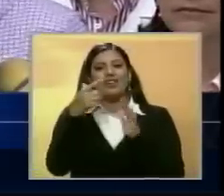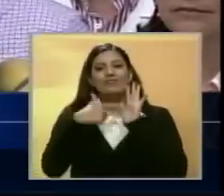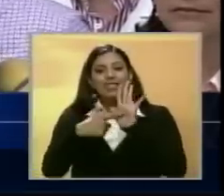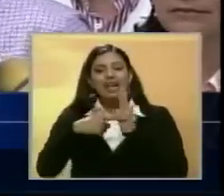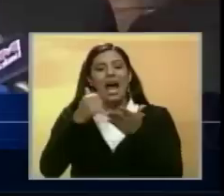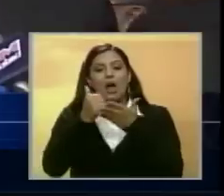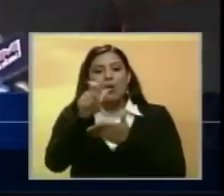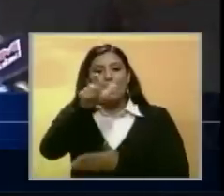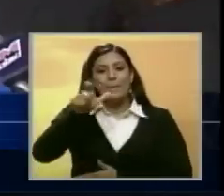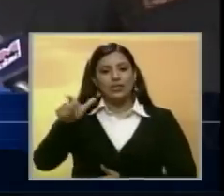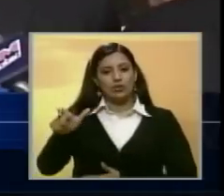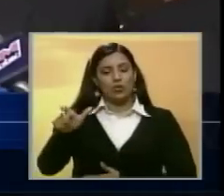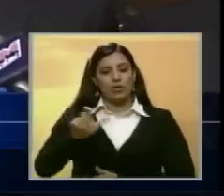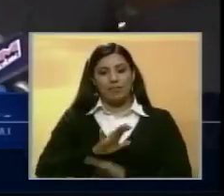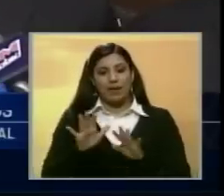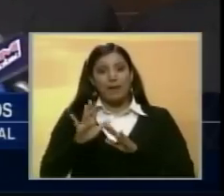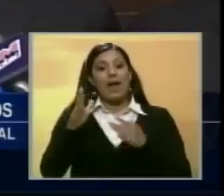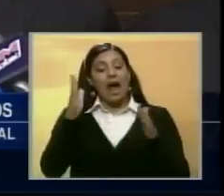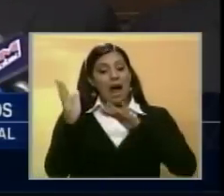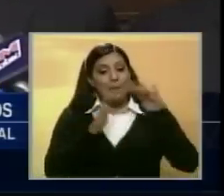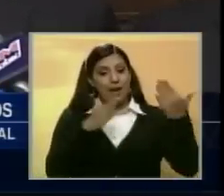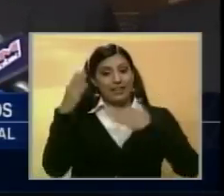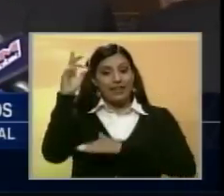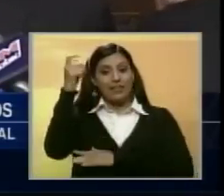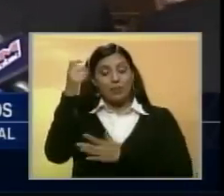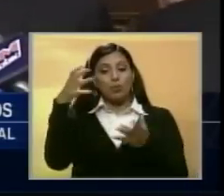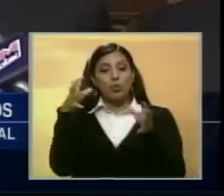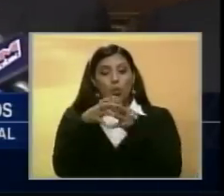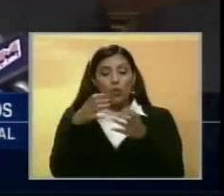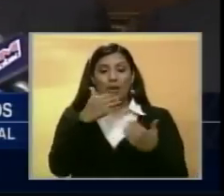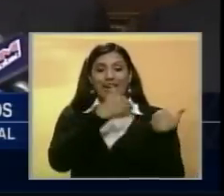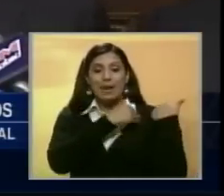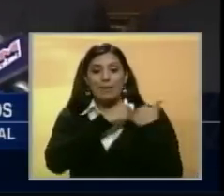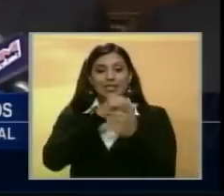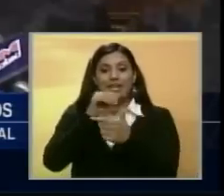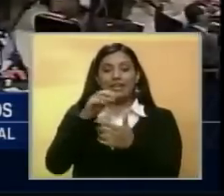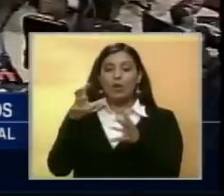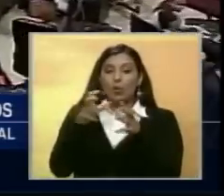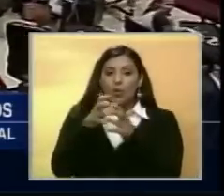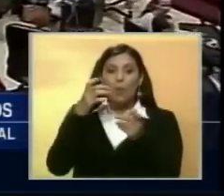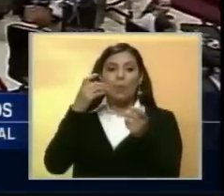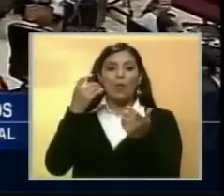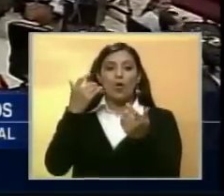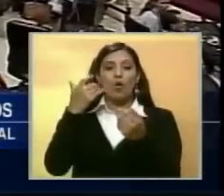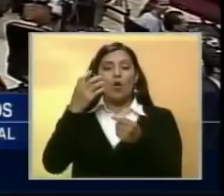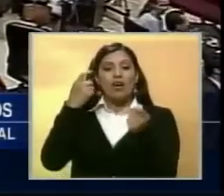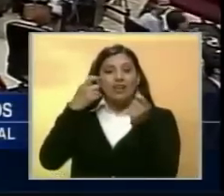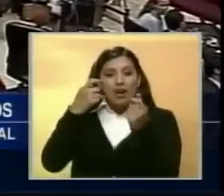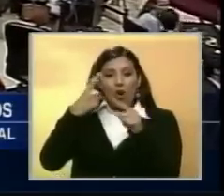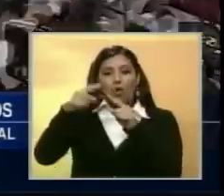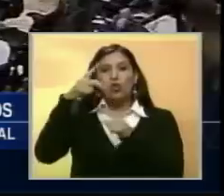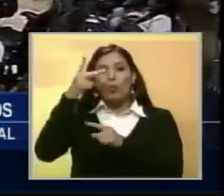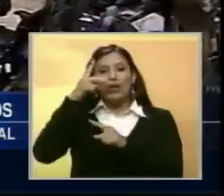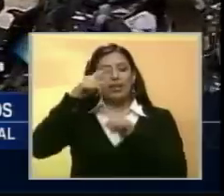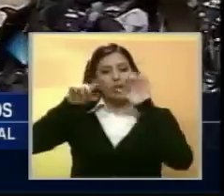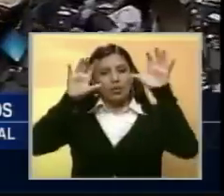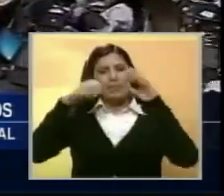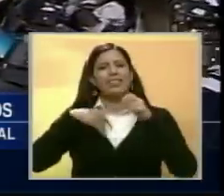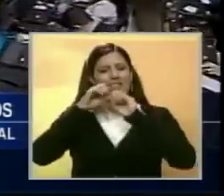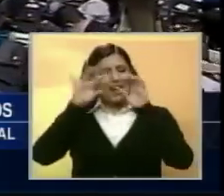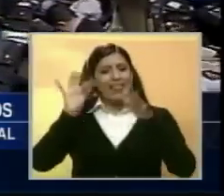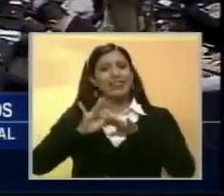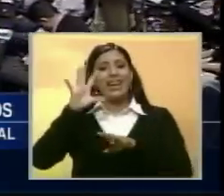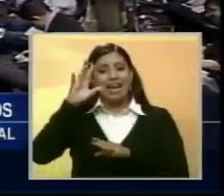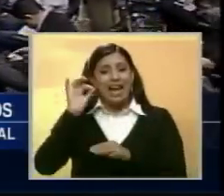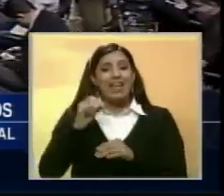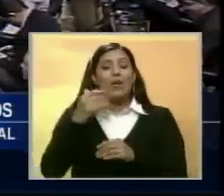sus pacientes. Por su parte, el diputado representante de la Comisión Política Exterior, Luis Florido, afirma estar claro de lo delicado